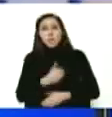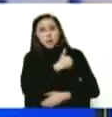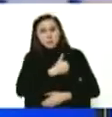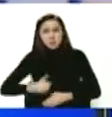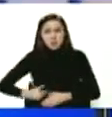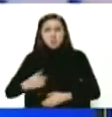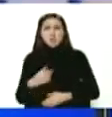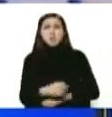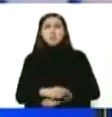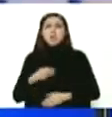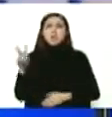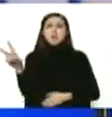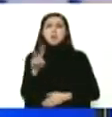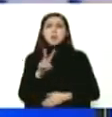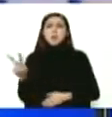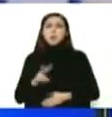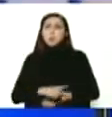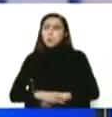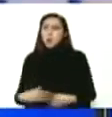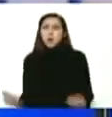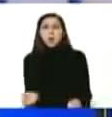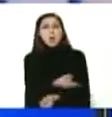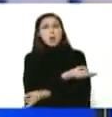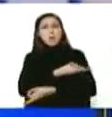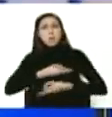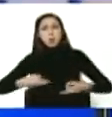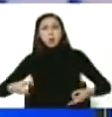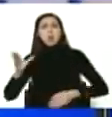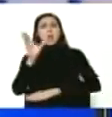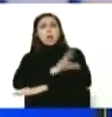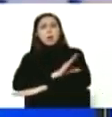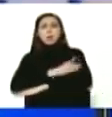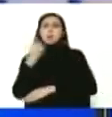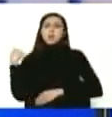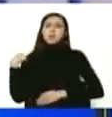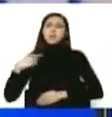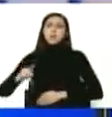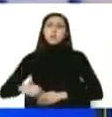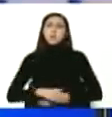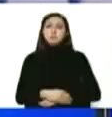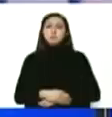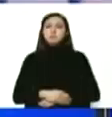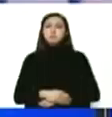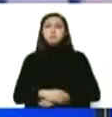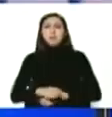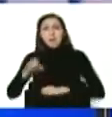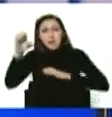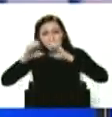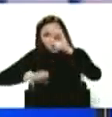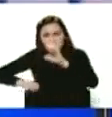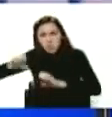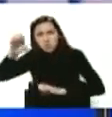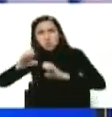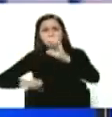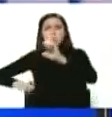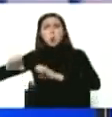de la República tiene una efectivísima capacidad de diagnóstico